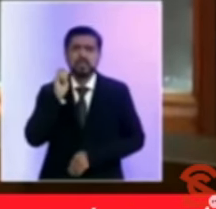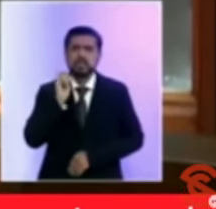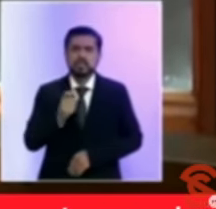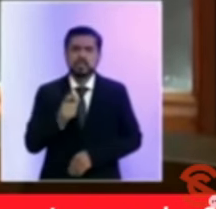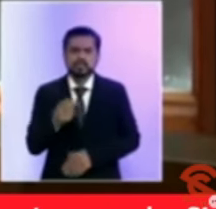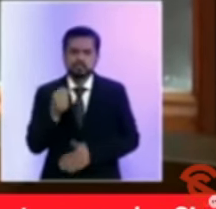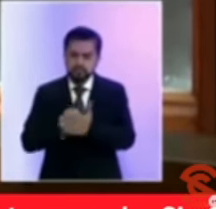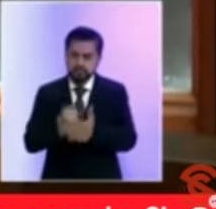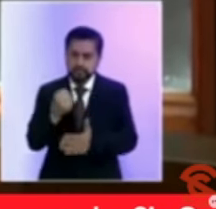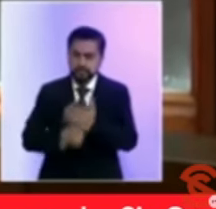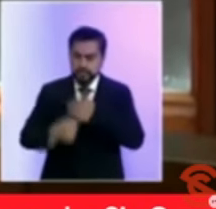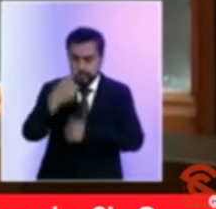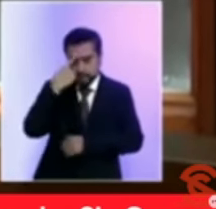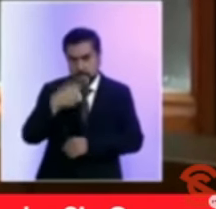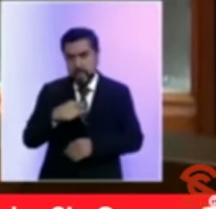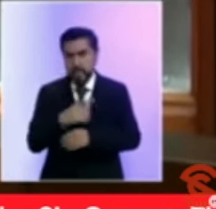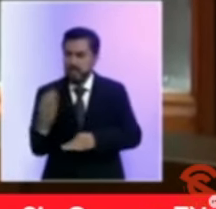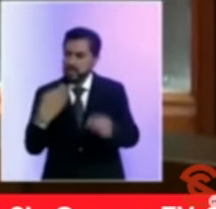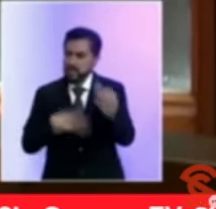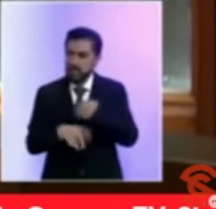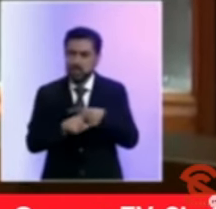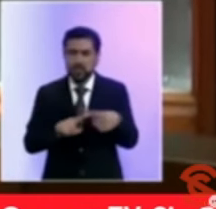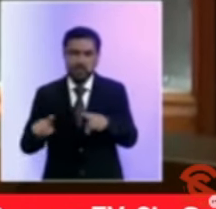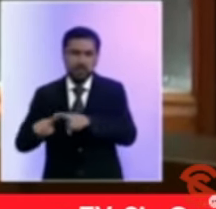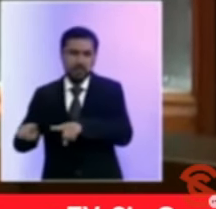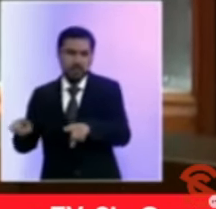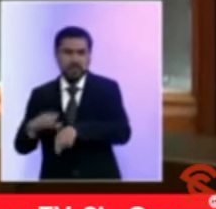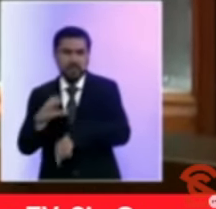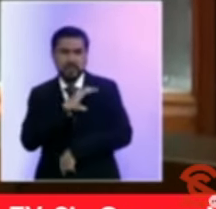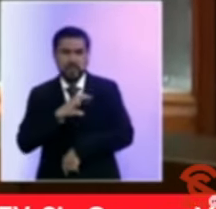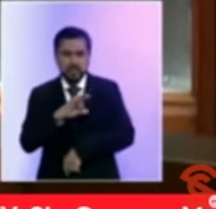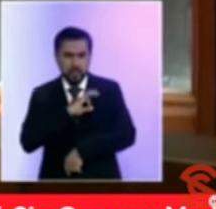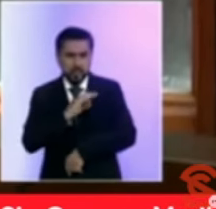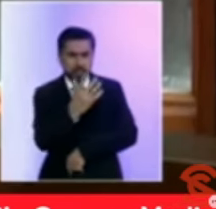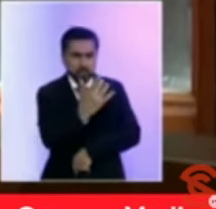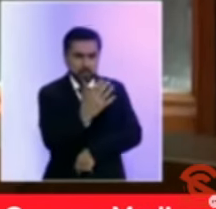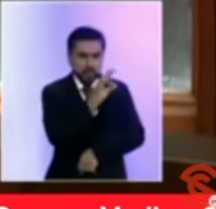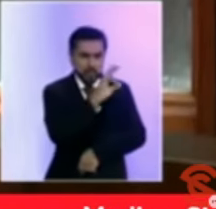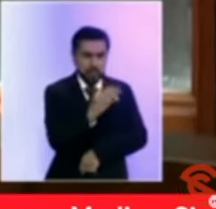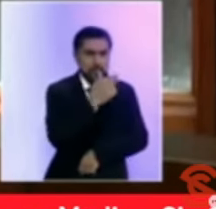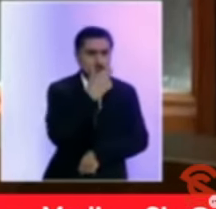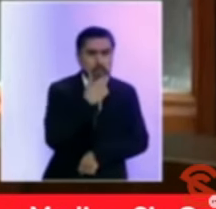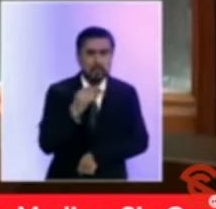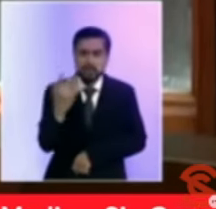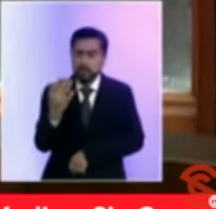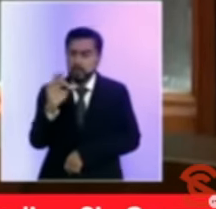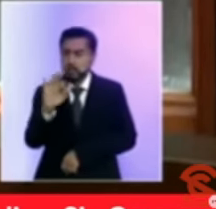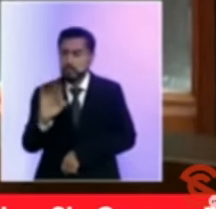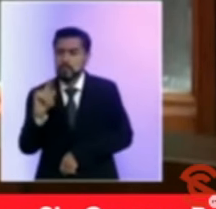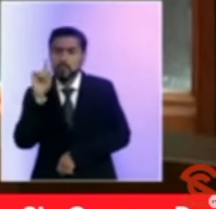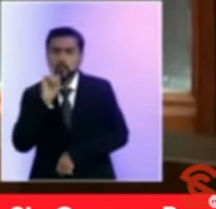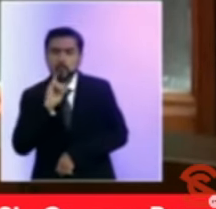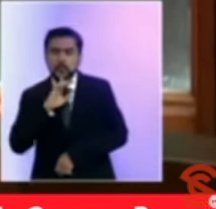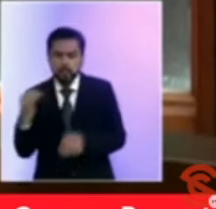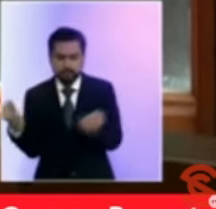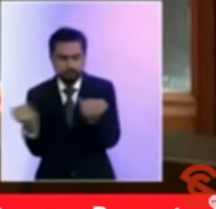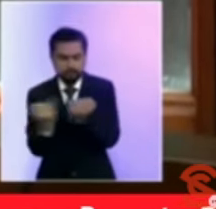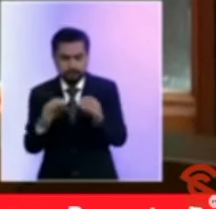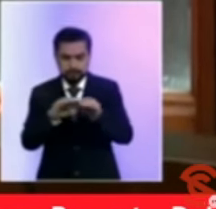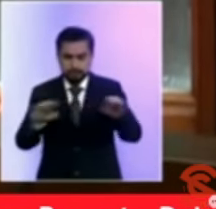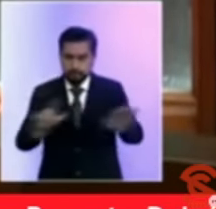género en todos los cargos de elección popular y elevarla a principio y